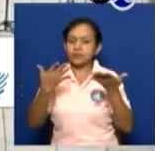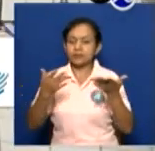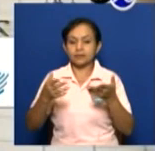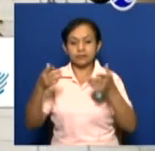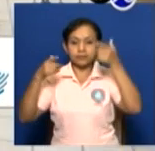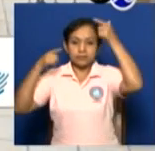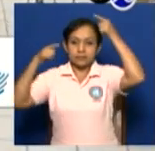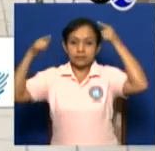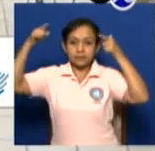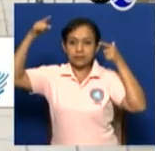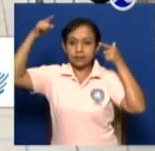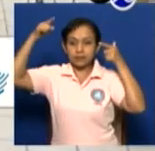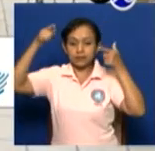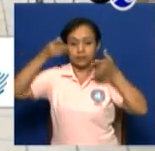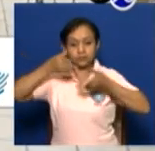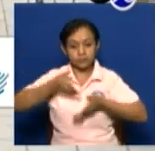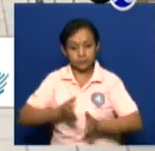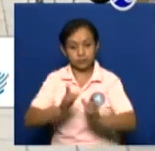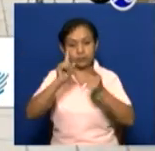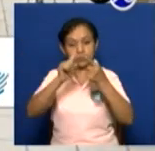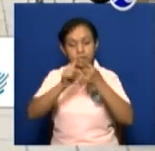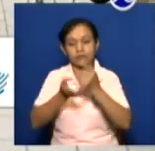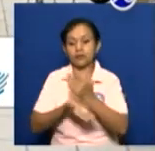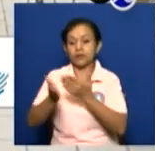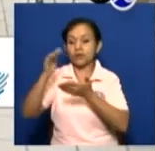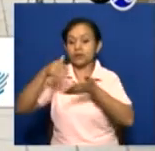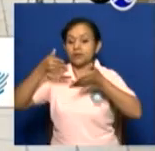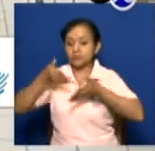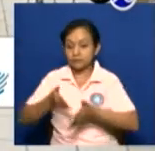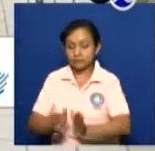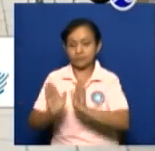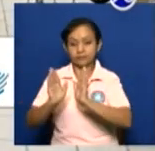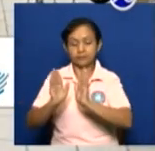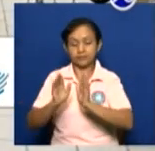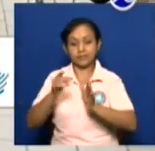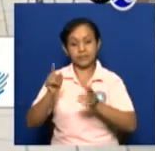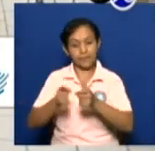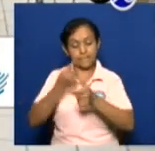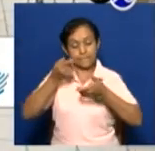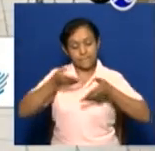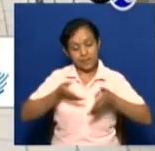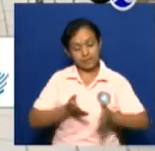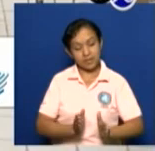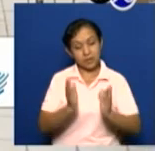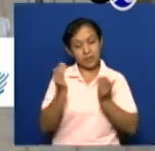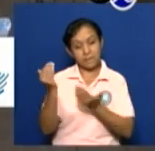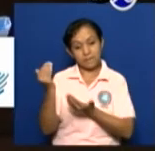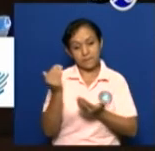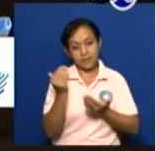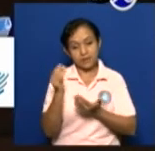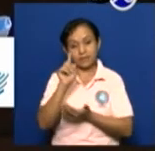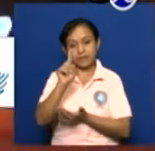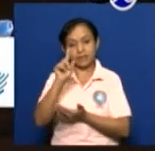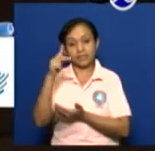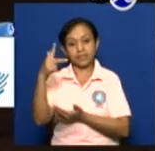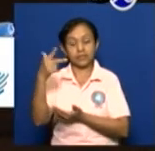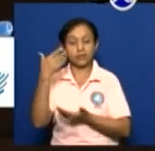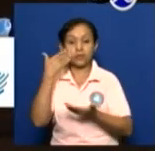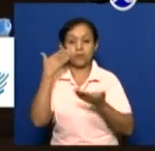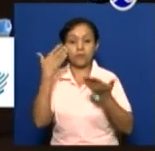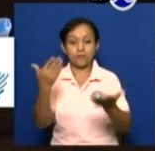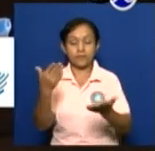Sandino nació dos veces. El primero es su nacimiento biológico, el 18